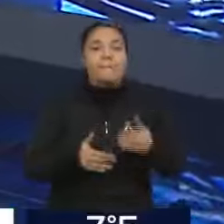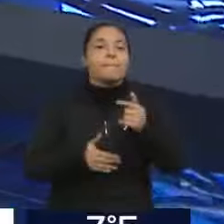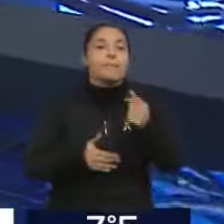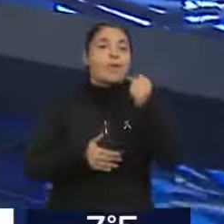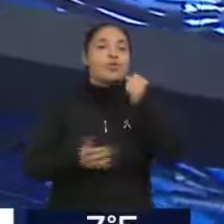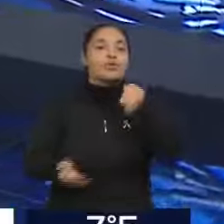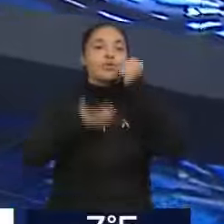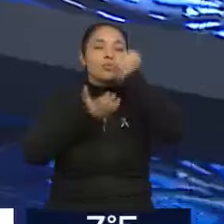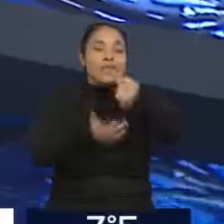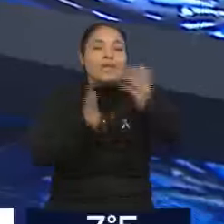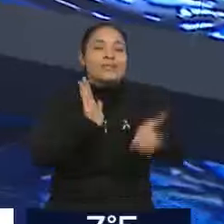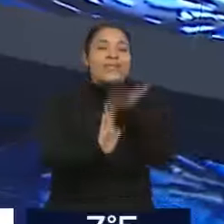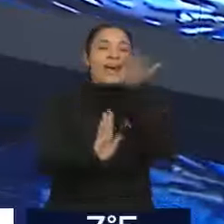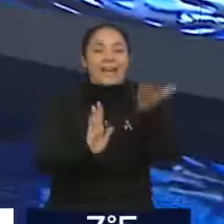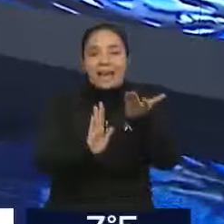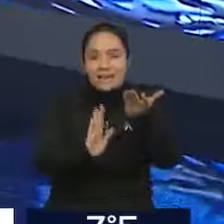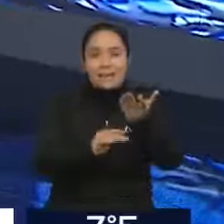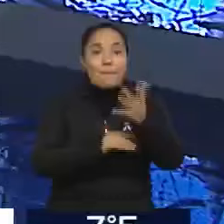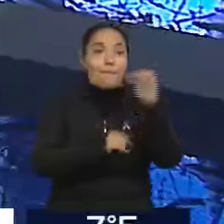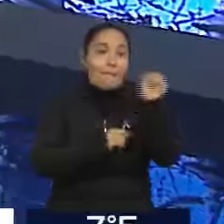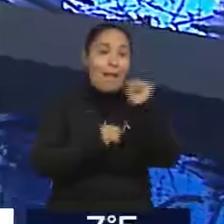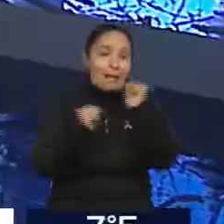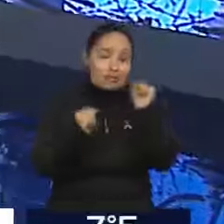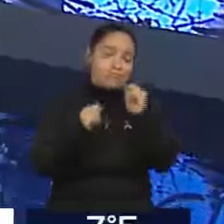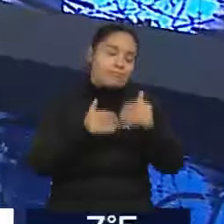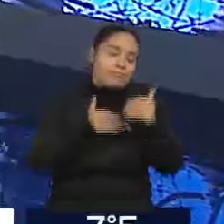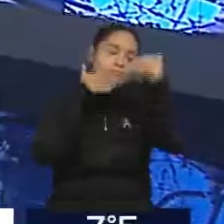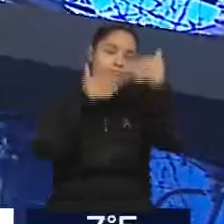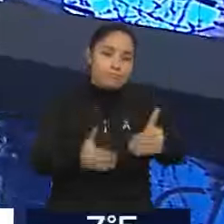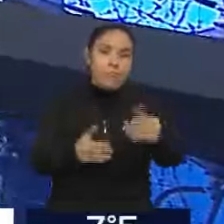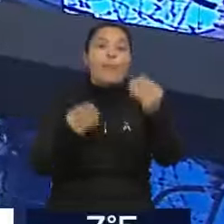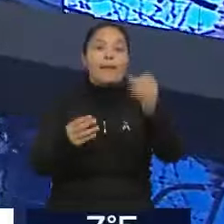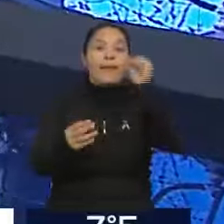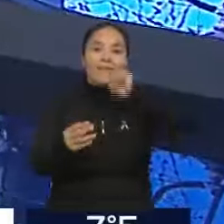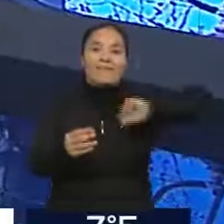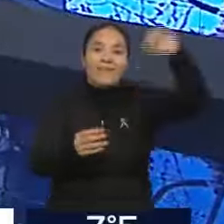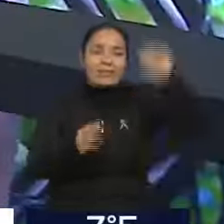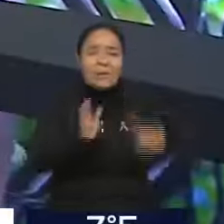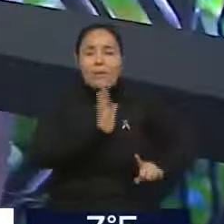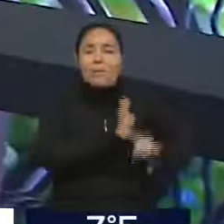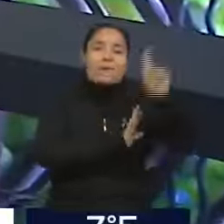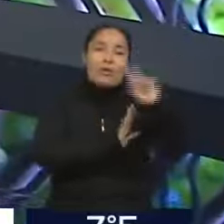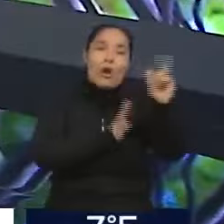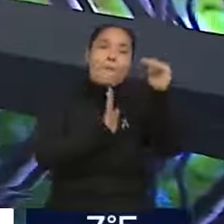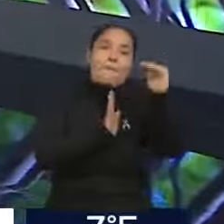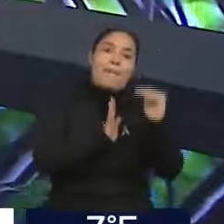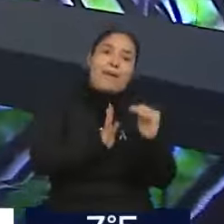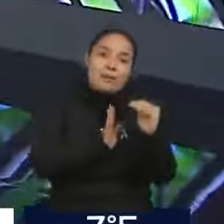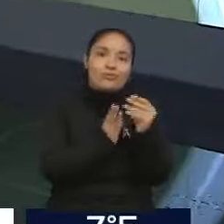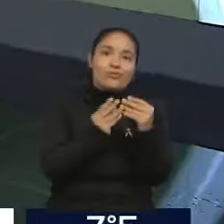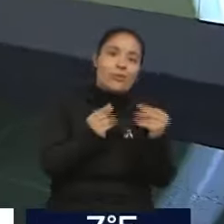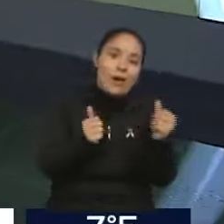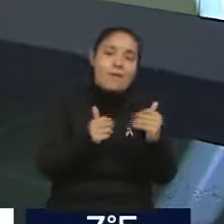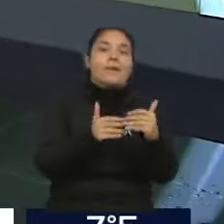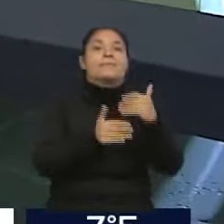de subsidios, fundamentalmente durante el mes de mayo, para que el impacto en términos inflacionarios se diluyera o se estirara